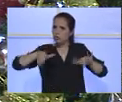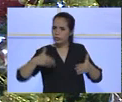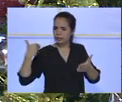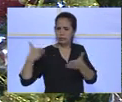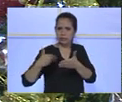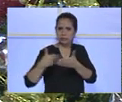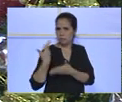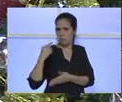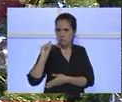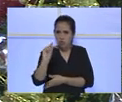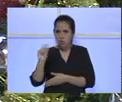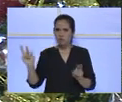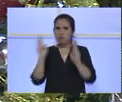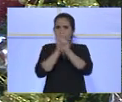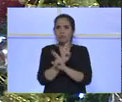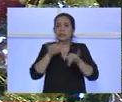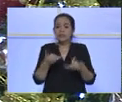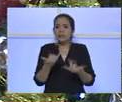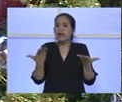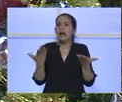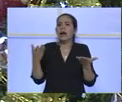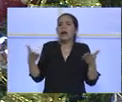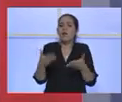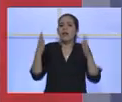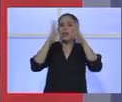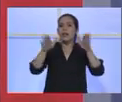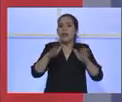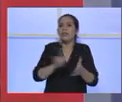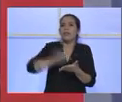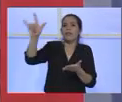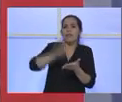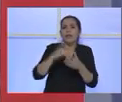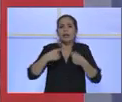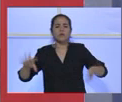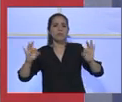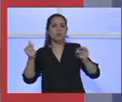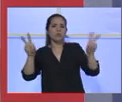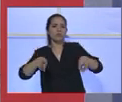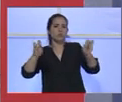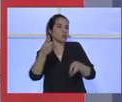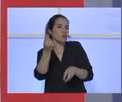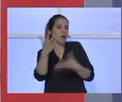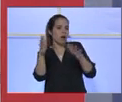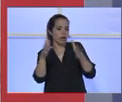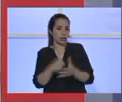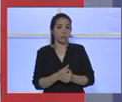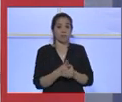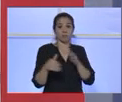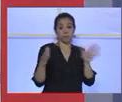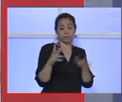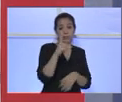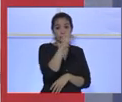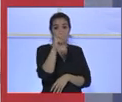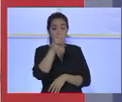gente. ¿Con cuánto cerraron en estas fiestas navideñas? Hasta el 25 de diciembre estamos rondando los 100.000